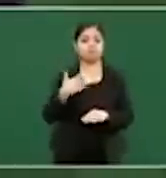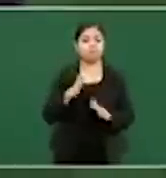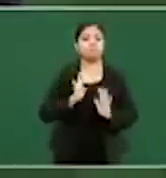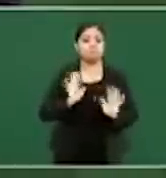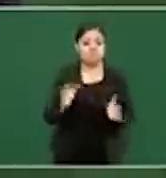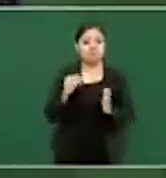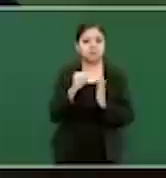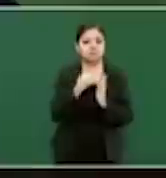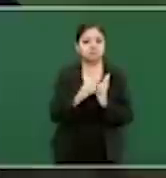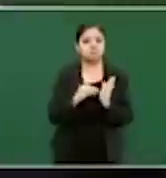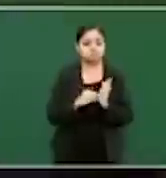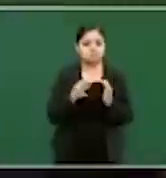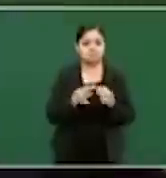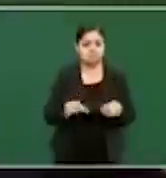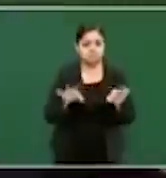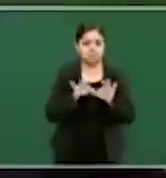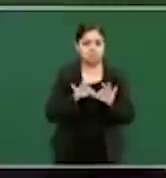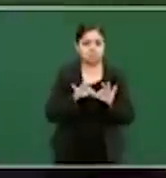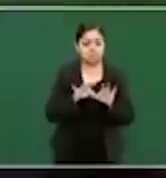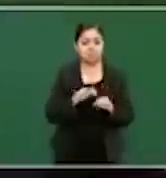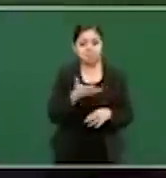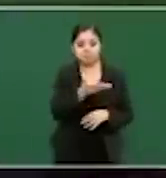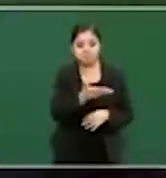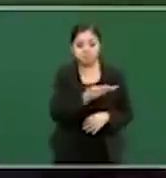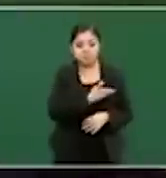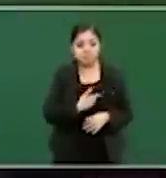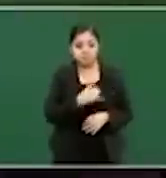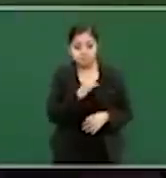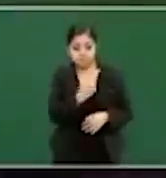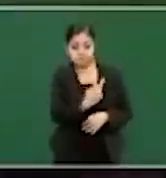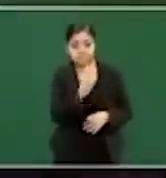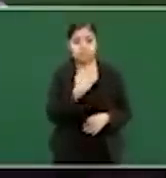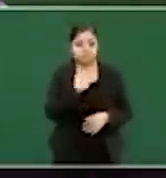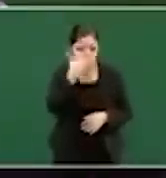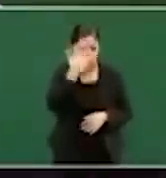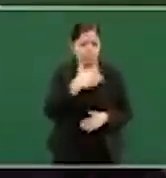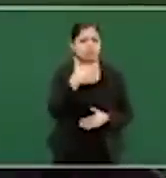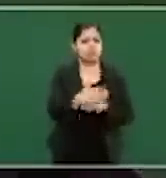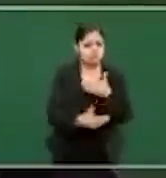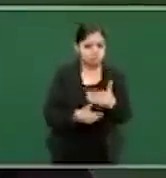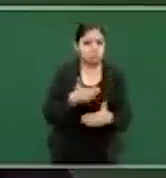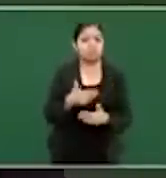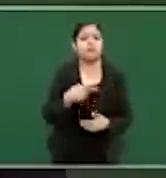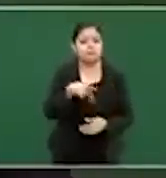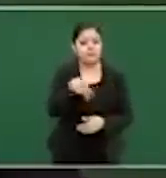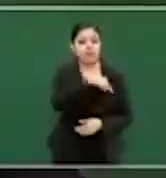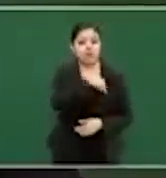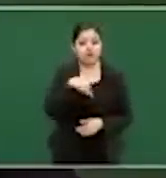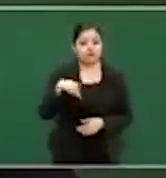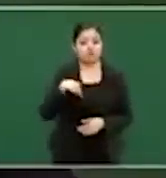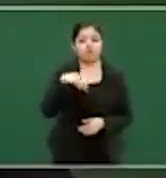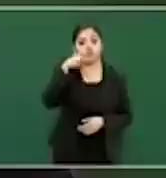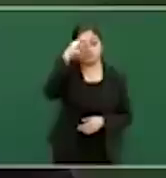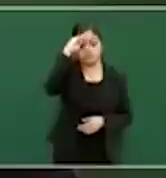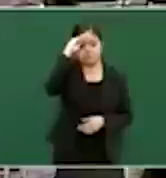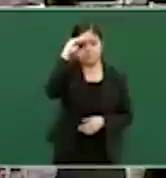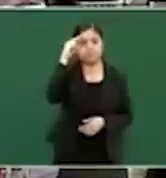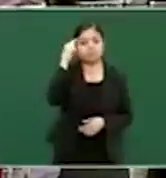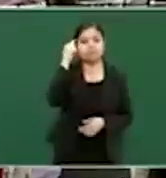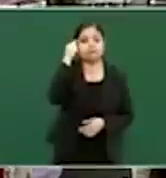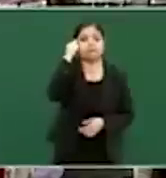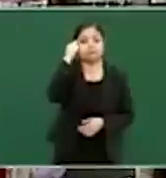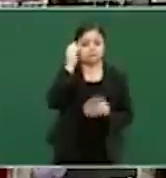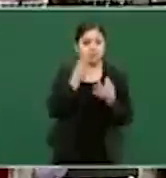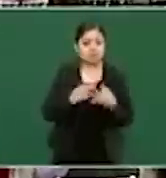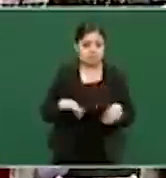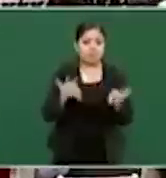importantes y que creo que estamos, presidente, en la ruta correcta. Yo sé que falta mucho por hacer, creo que hay plena conciencia de que estamos lejos de estar en